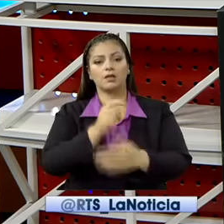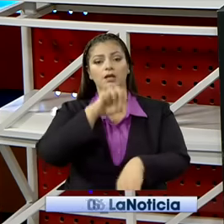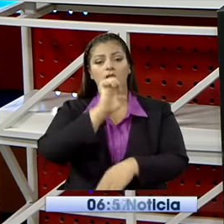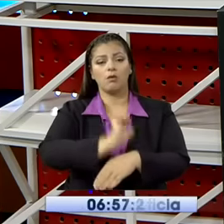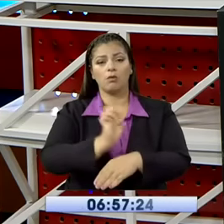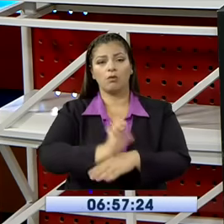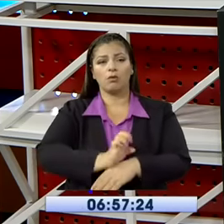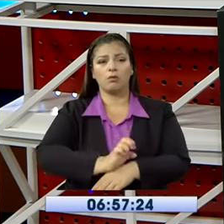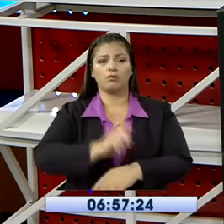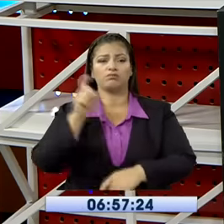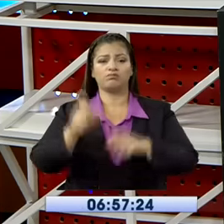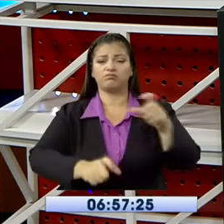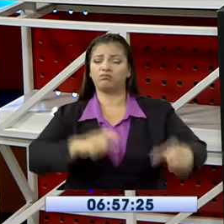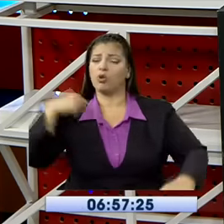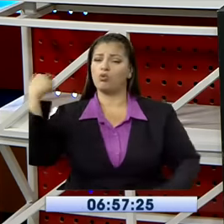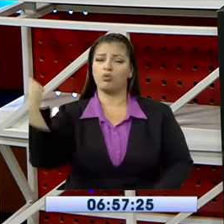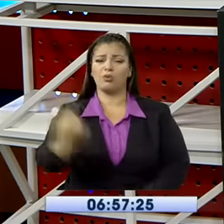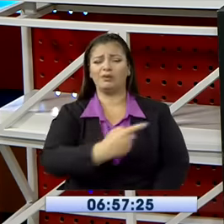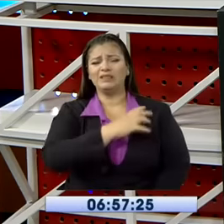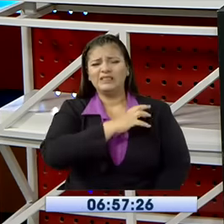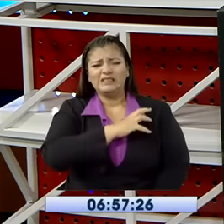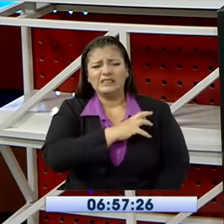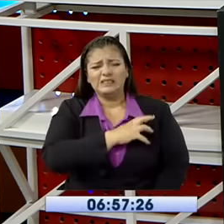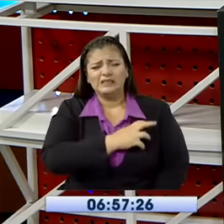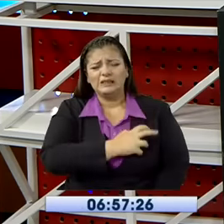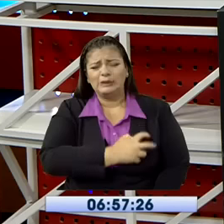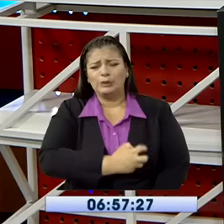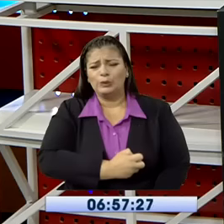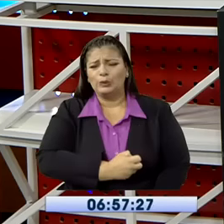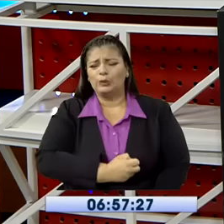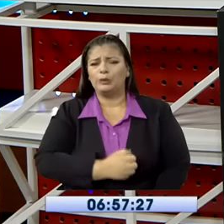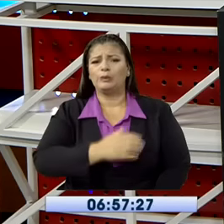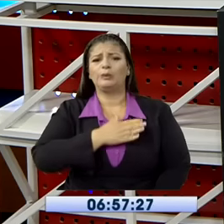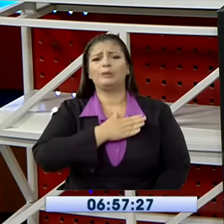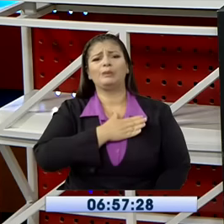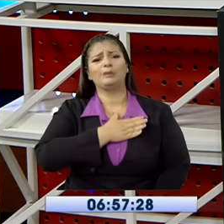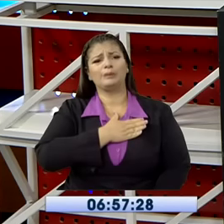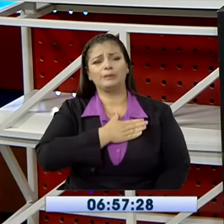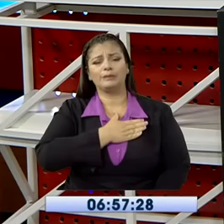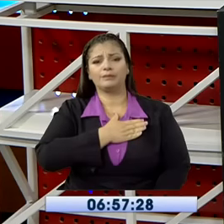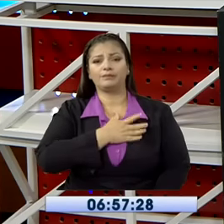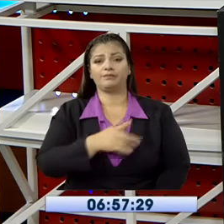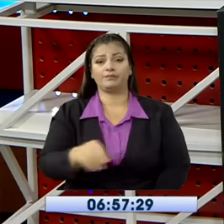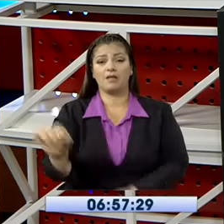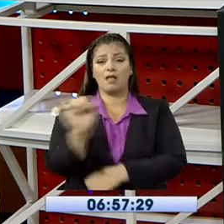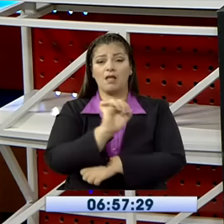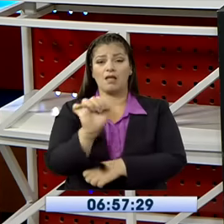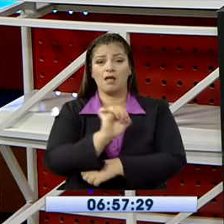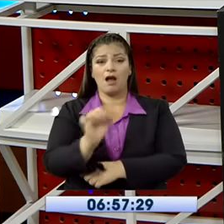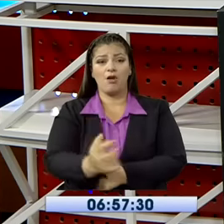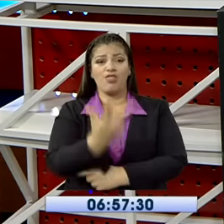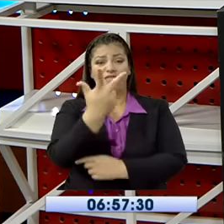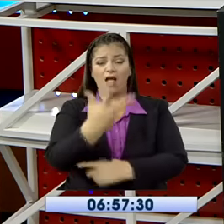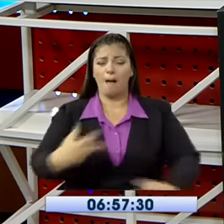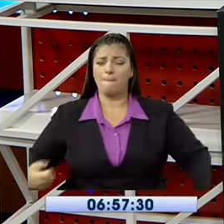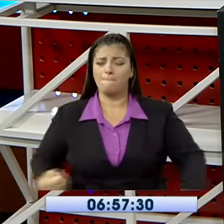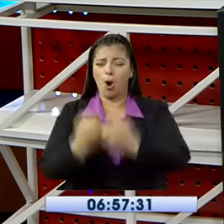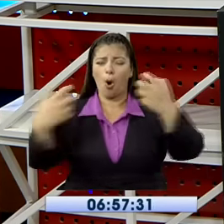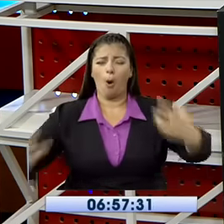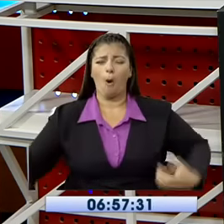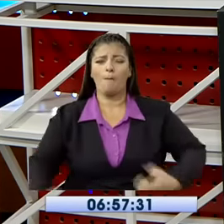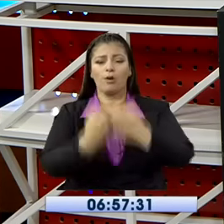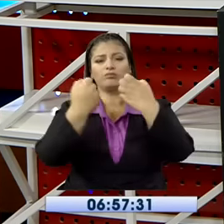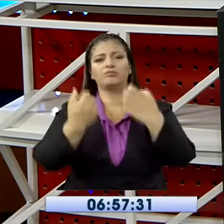de que a primeros visos todo apunta a indicar que el percance el trágico accidente se produce como consecuencia